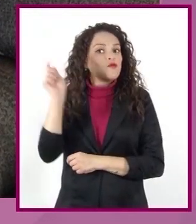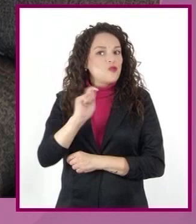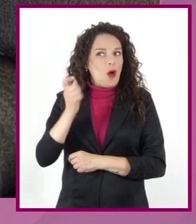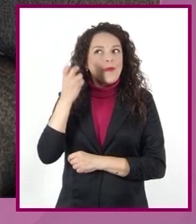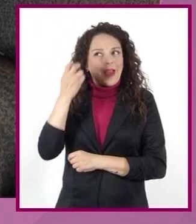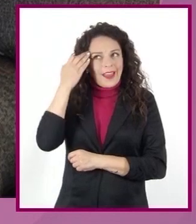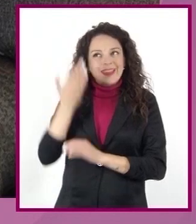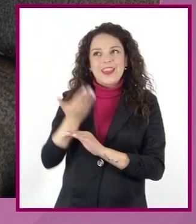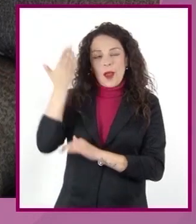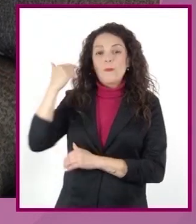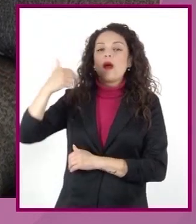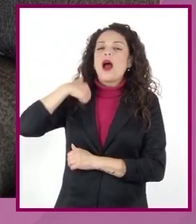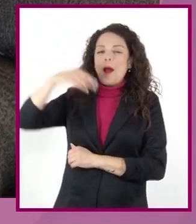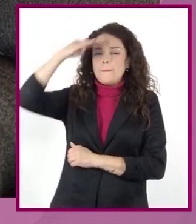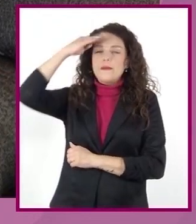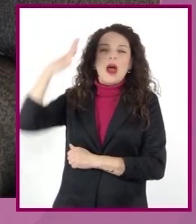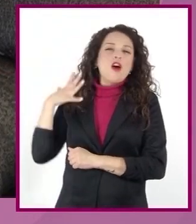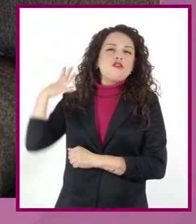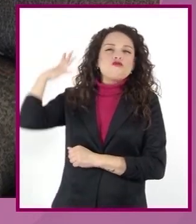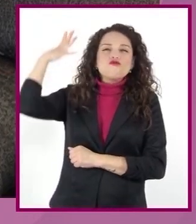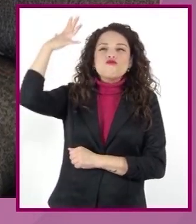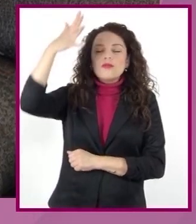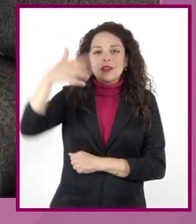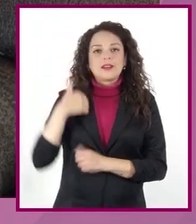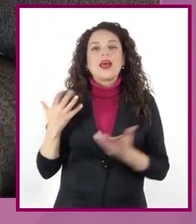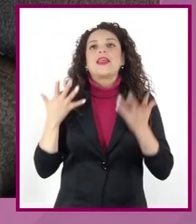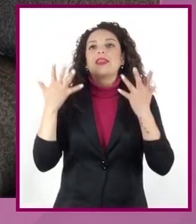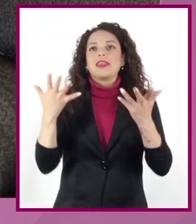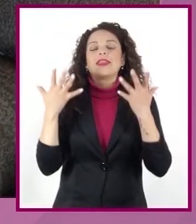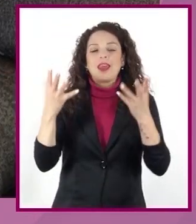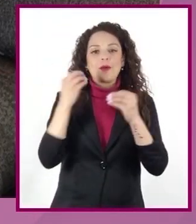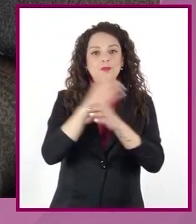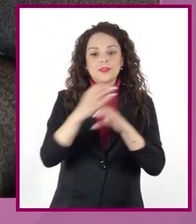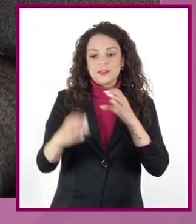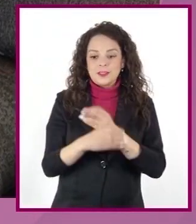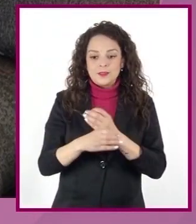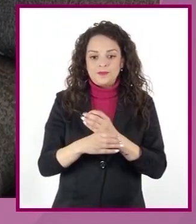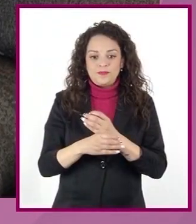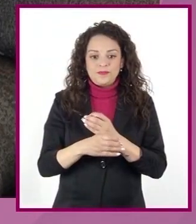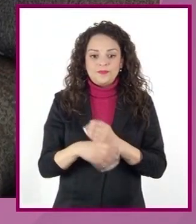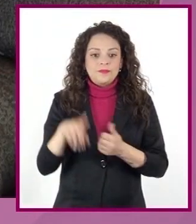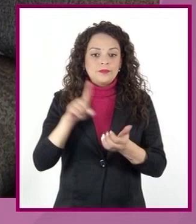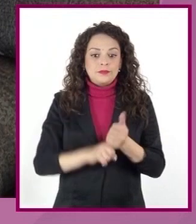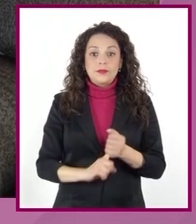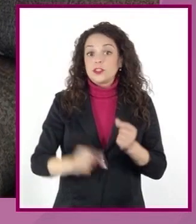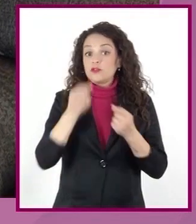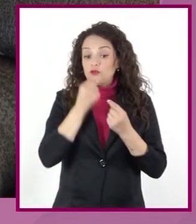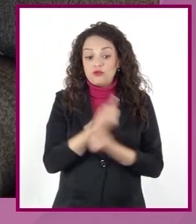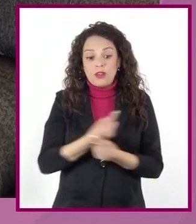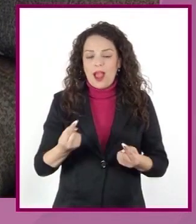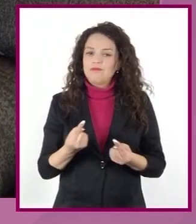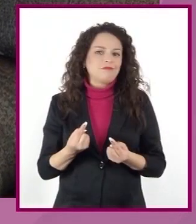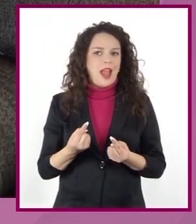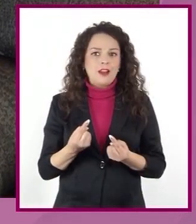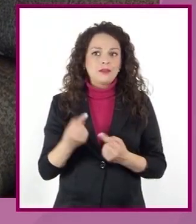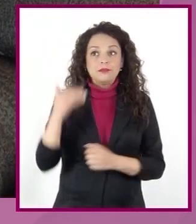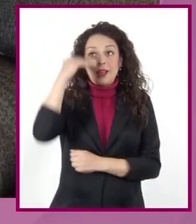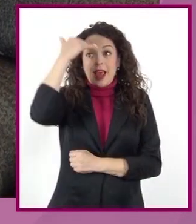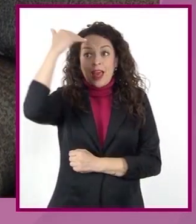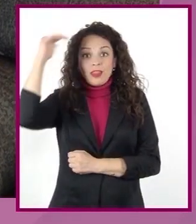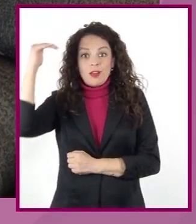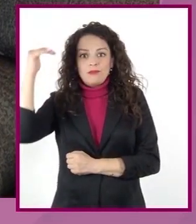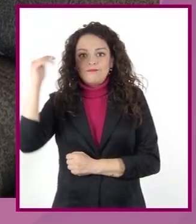cuando fuera grande. Es como la etapa en que no eres un niño ya, ni eres un adulto con todas las situaciones del adulto que